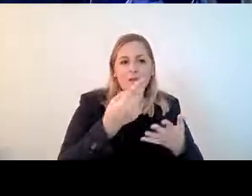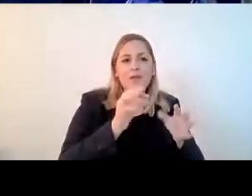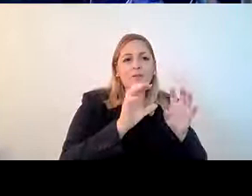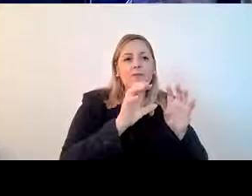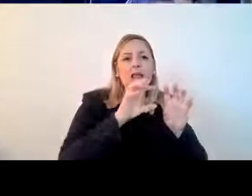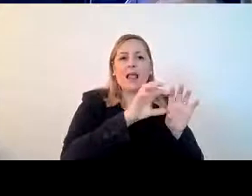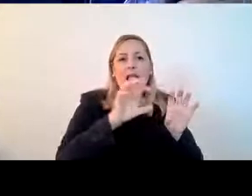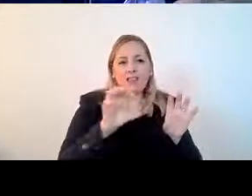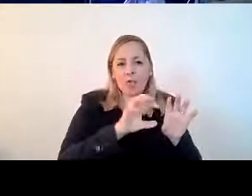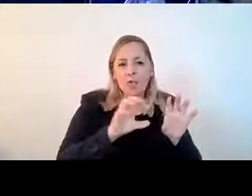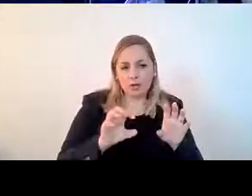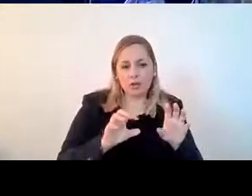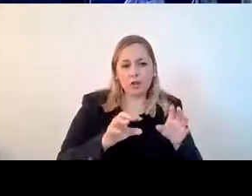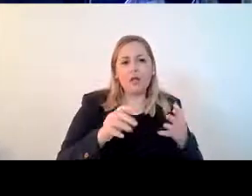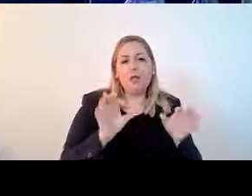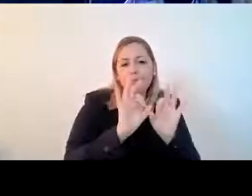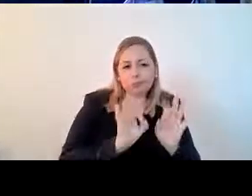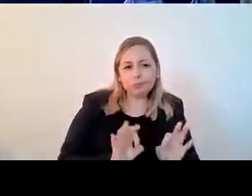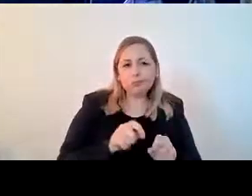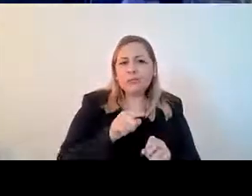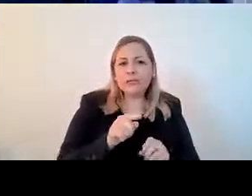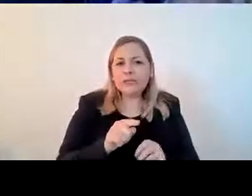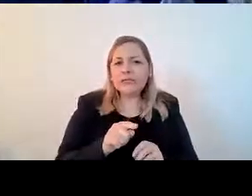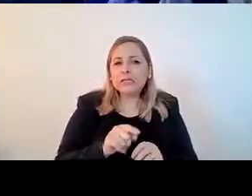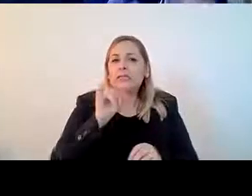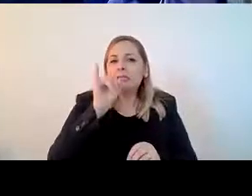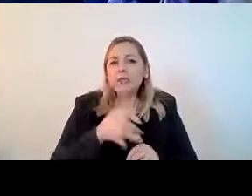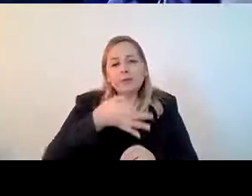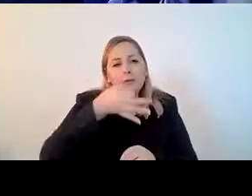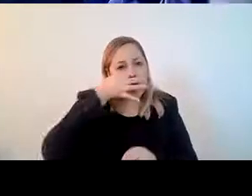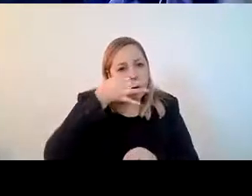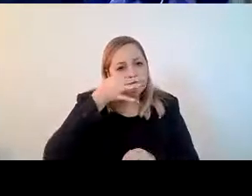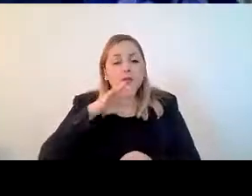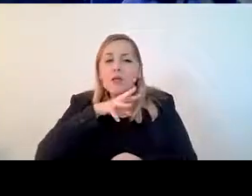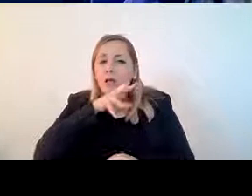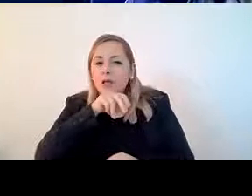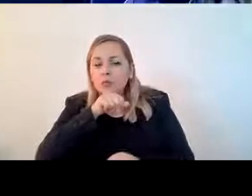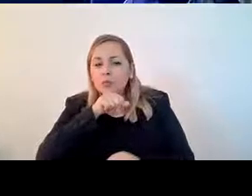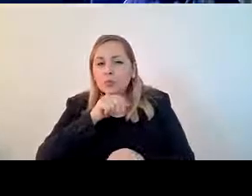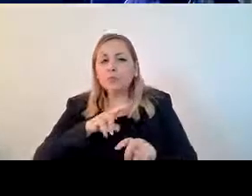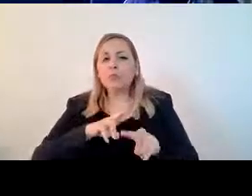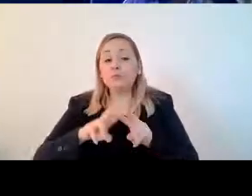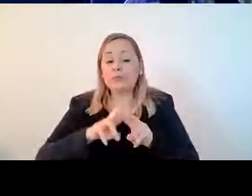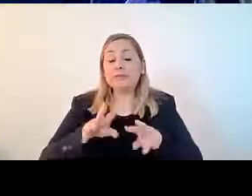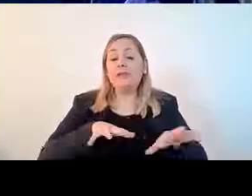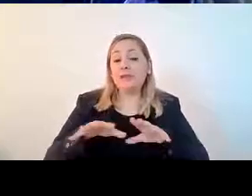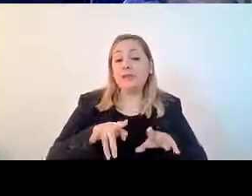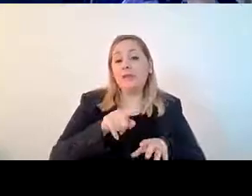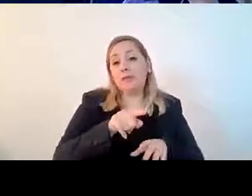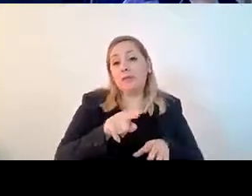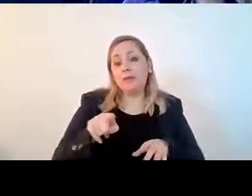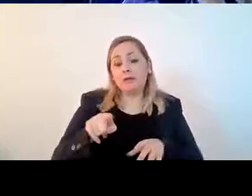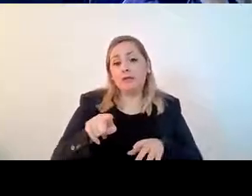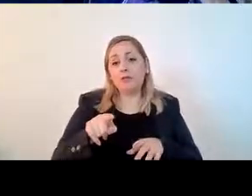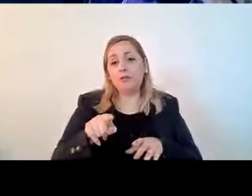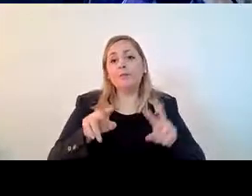para hiperactividad, no es con frecuencia observar adultos que hagan este tipo de actividades, sí, más bien en